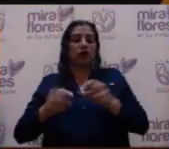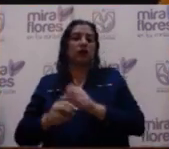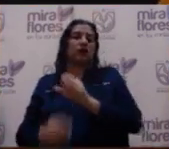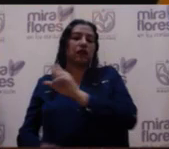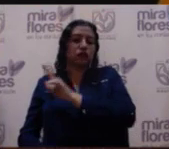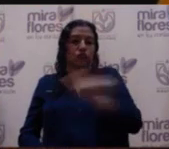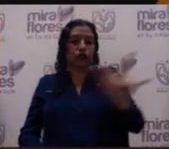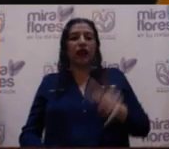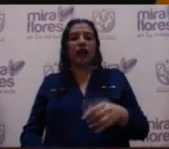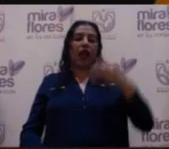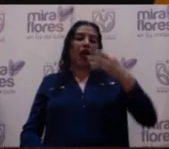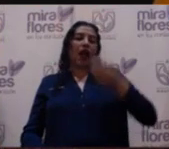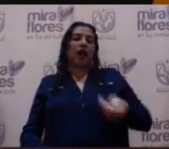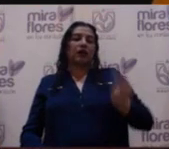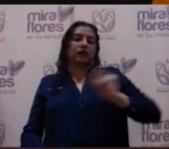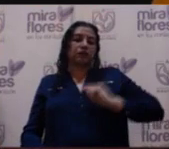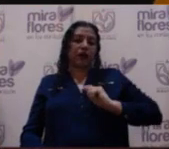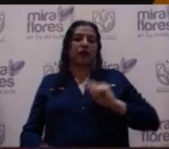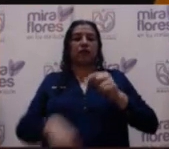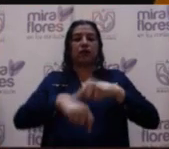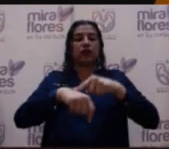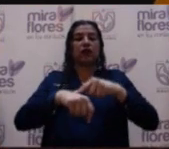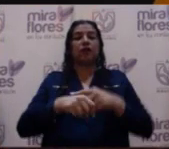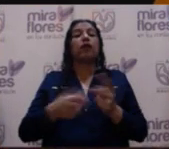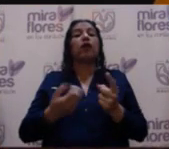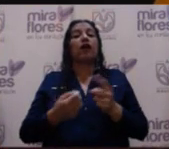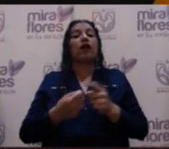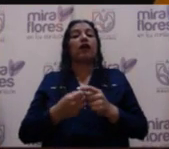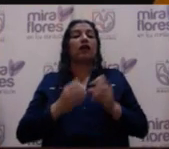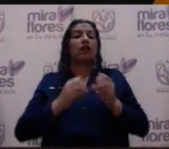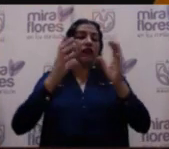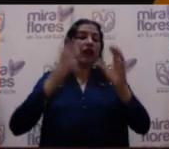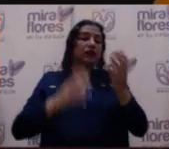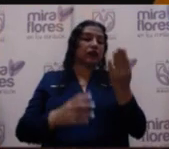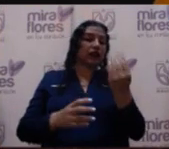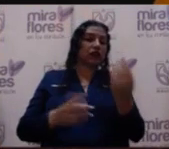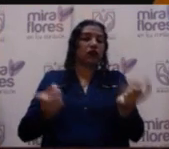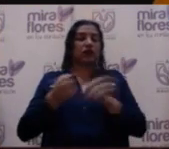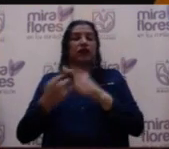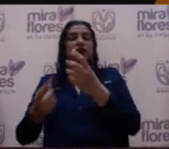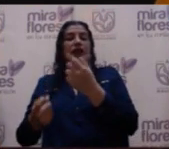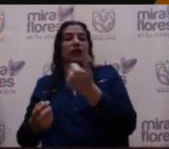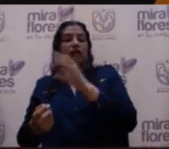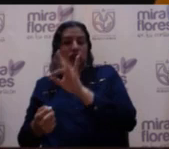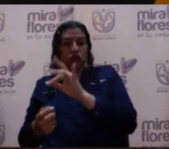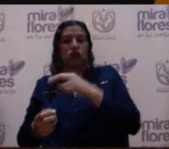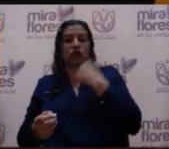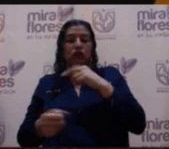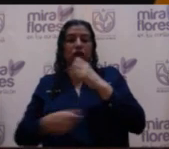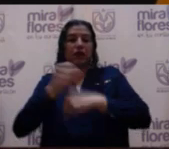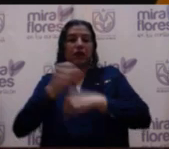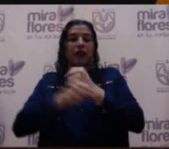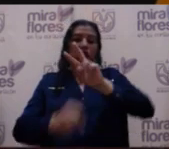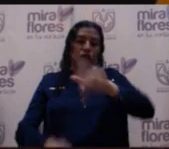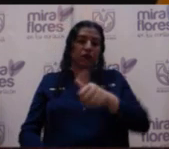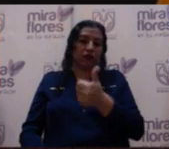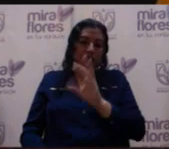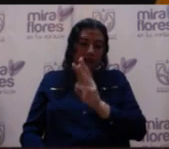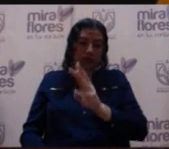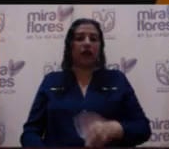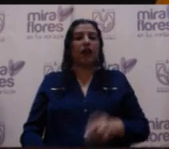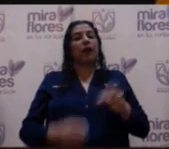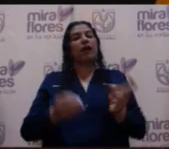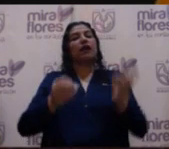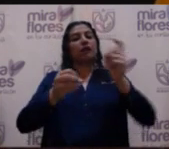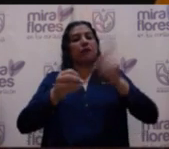de Barcelona, España, por el periodo comprendido entre los días 14 al 18 de noviembre del 2016 inclusive, a